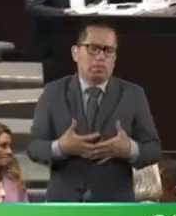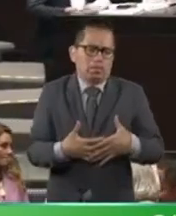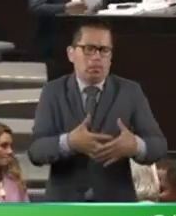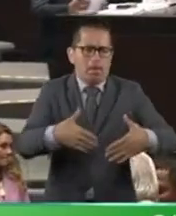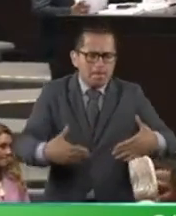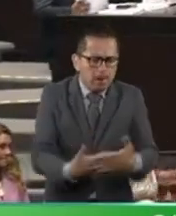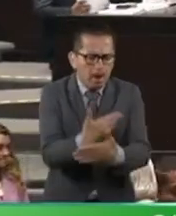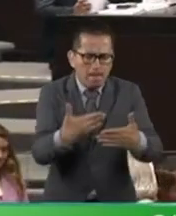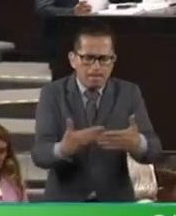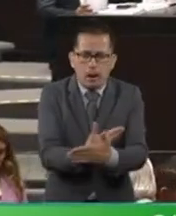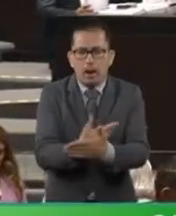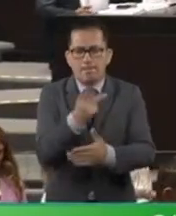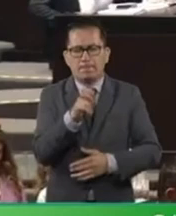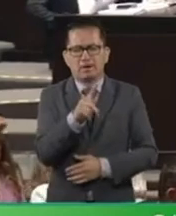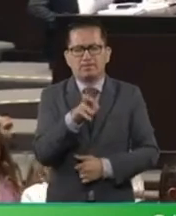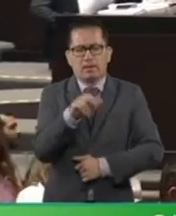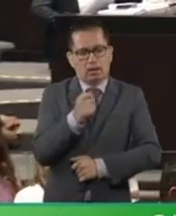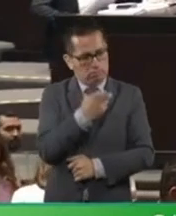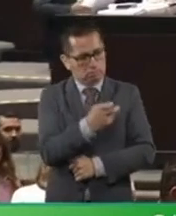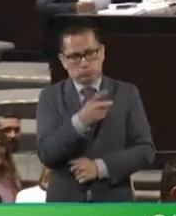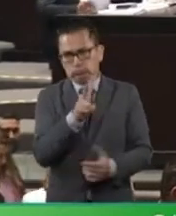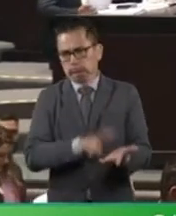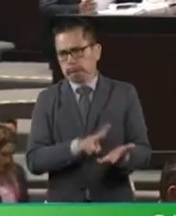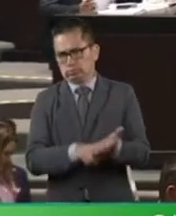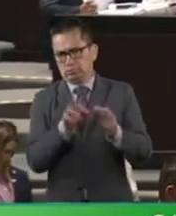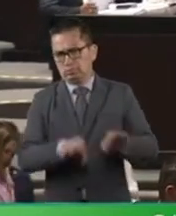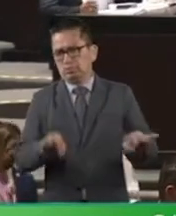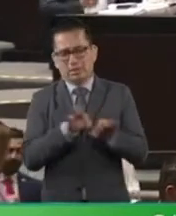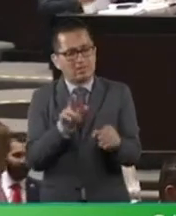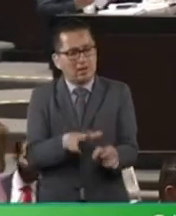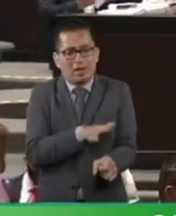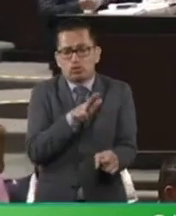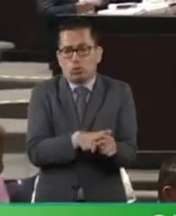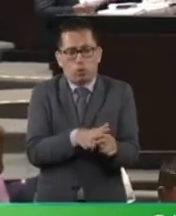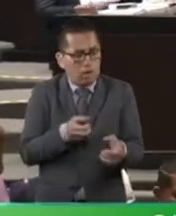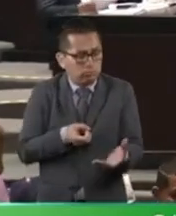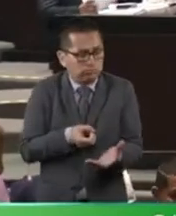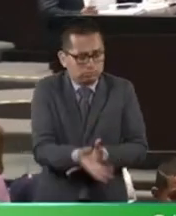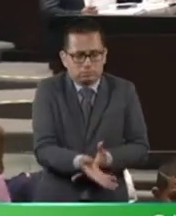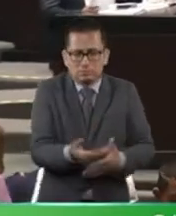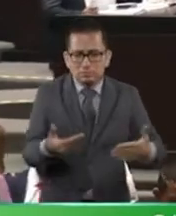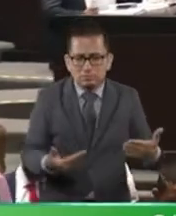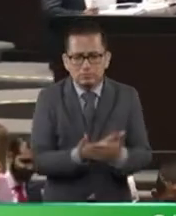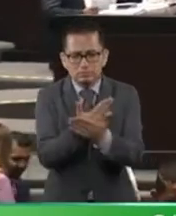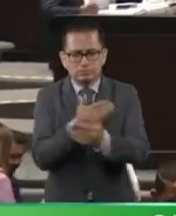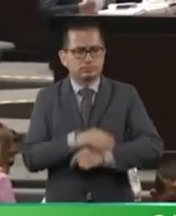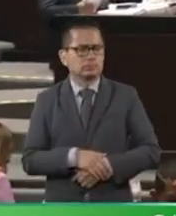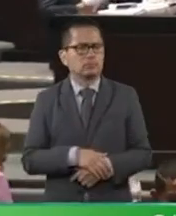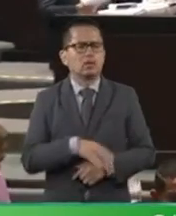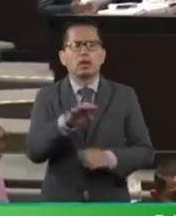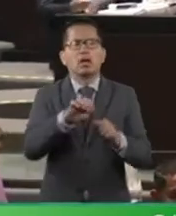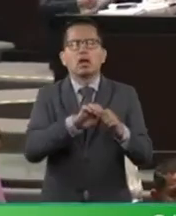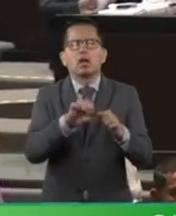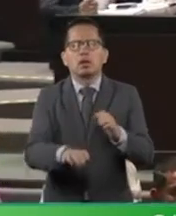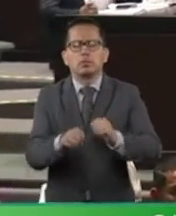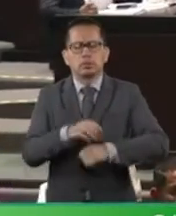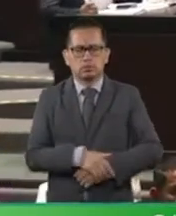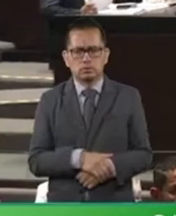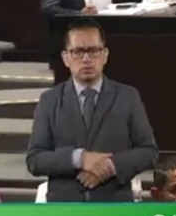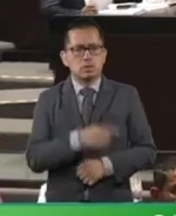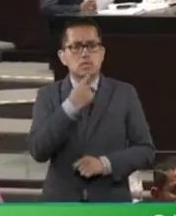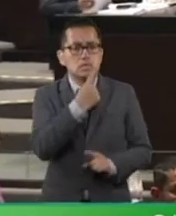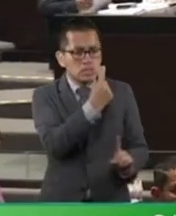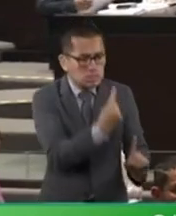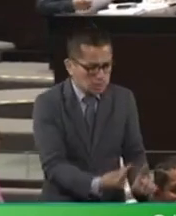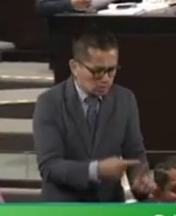de traer a este mundo a un ser humano. Por ejemplo, ningún niño desde su primera infancia puede abrazar su lengua